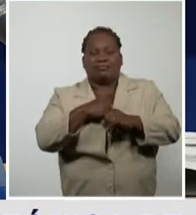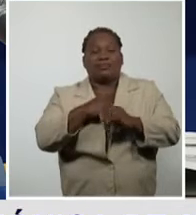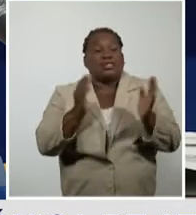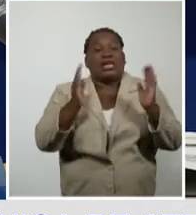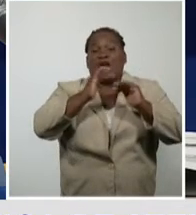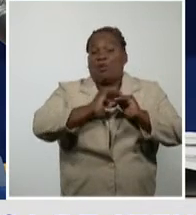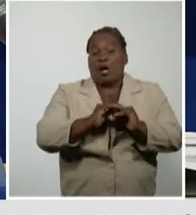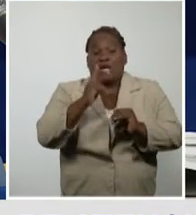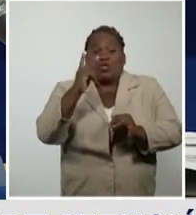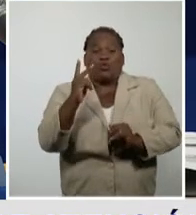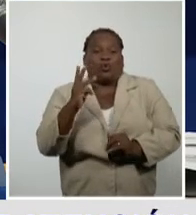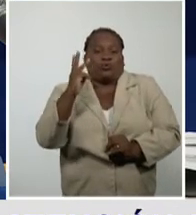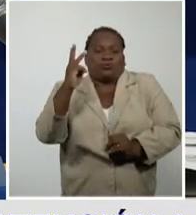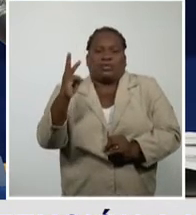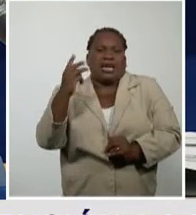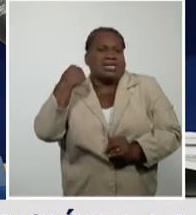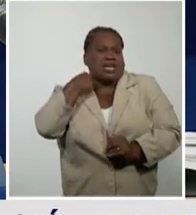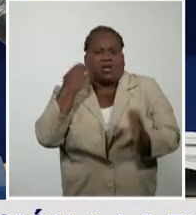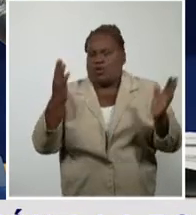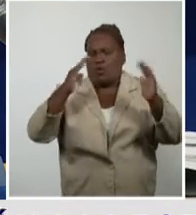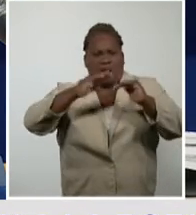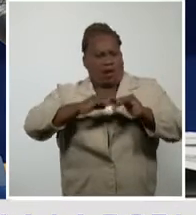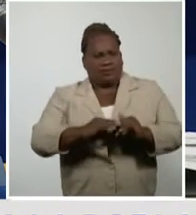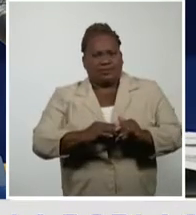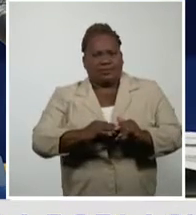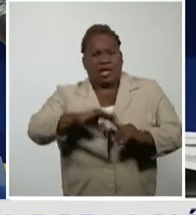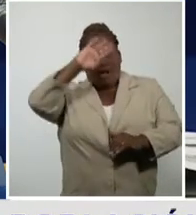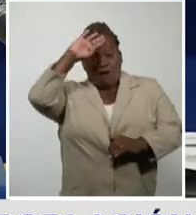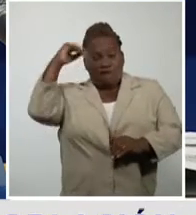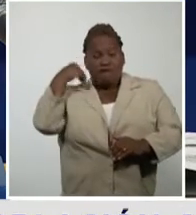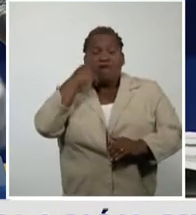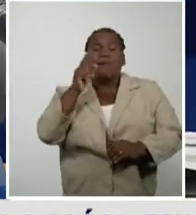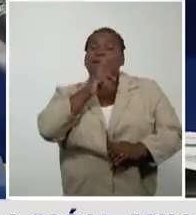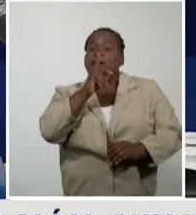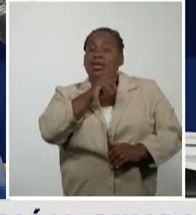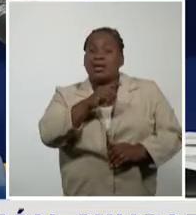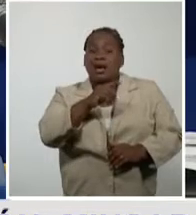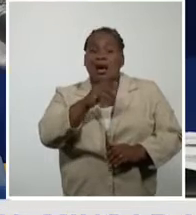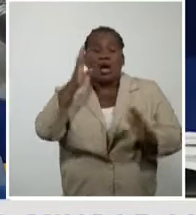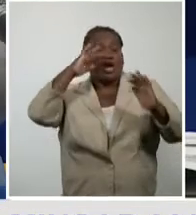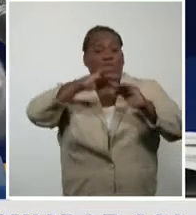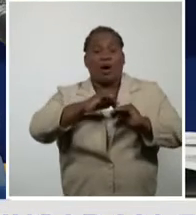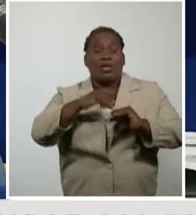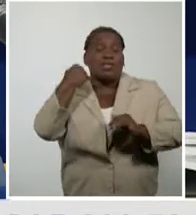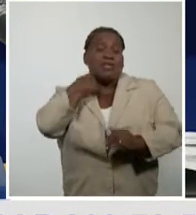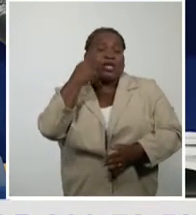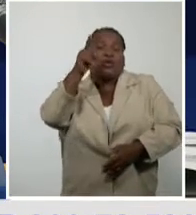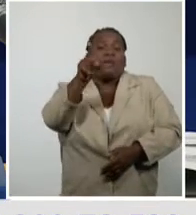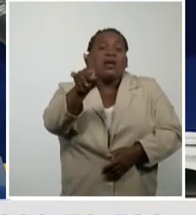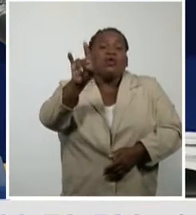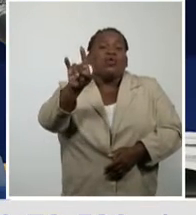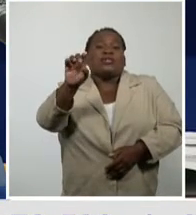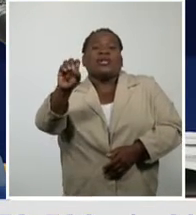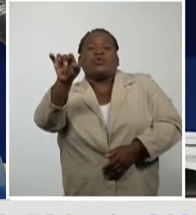2, 3 años. La fiebre amarilla, que no la tenemos desde el año 1909. Estas son